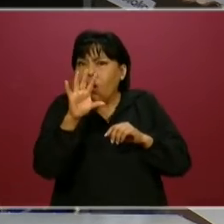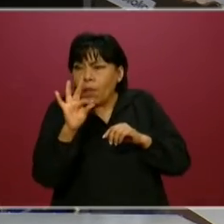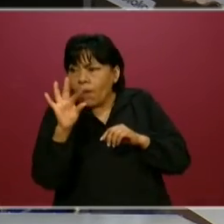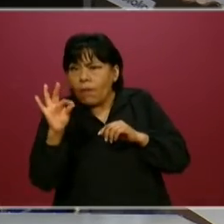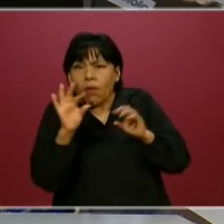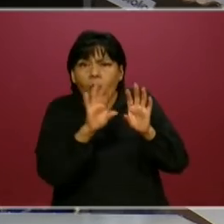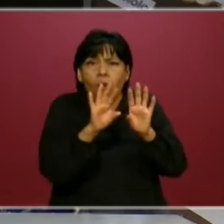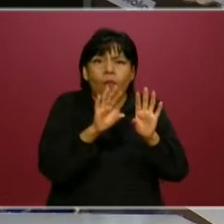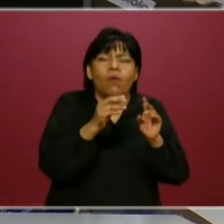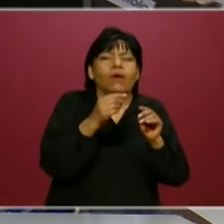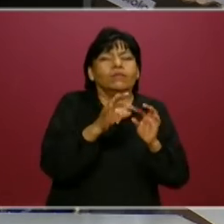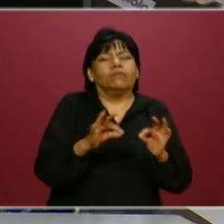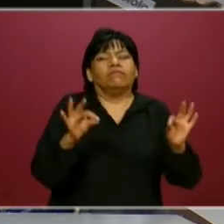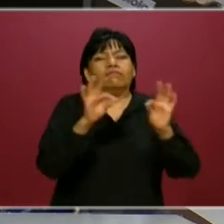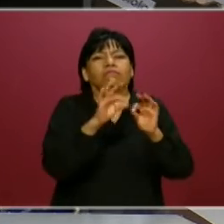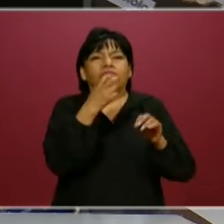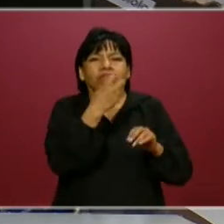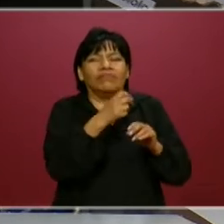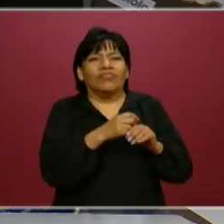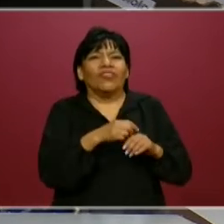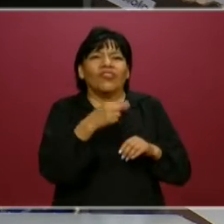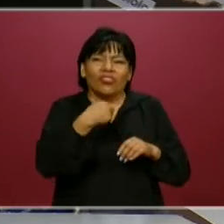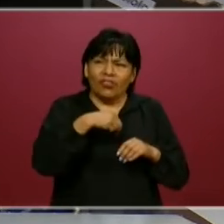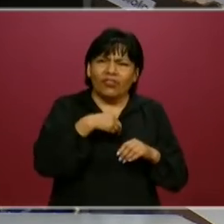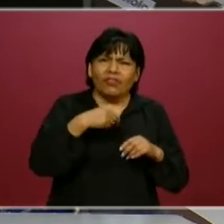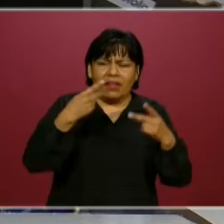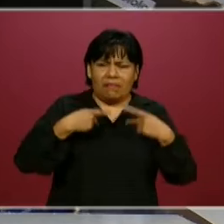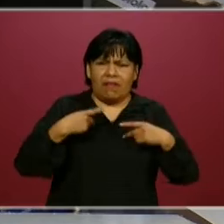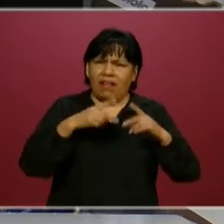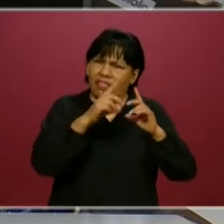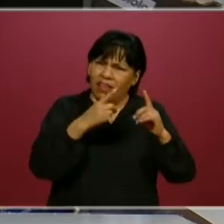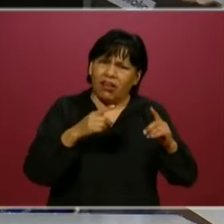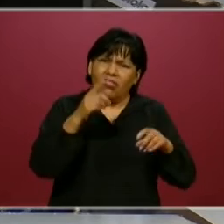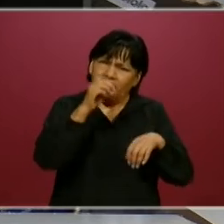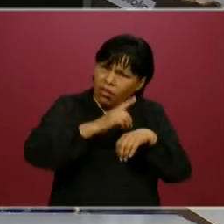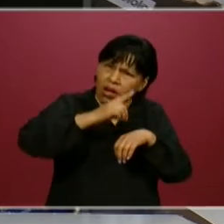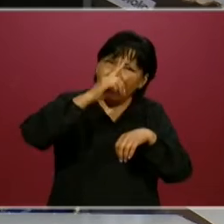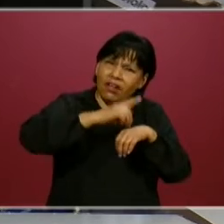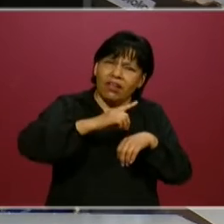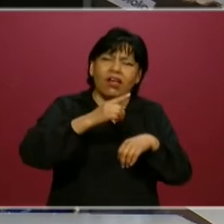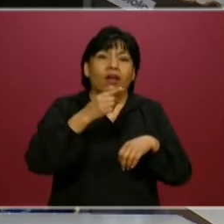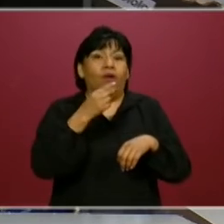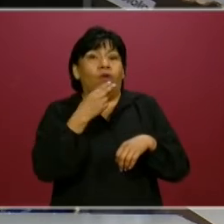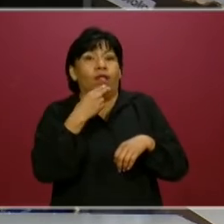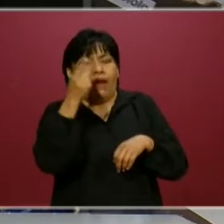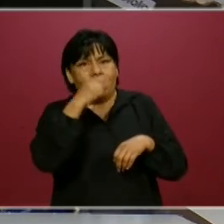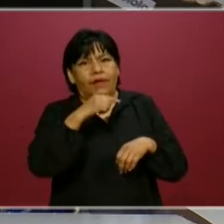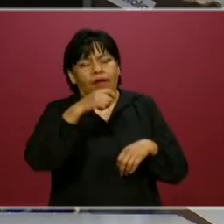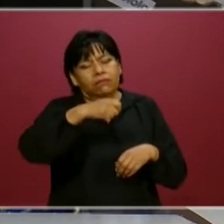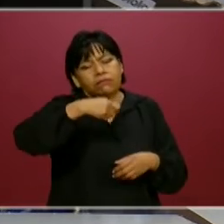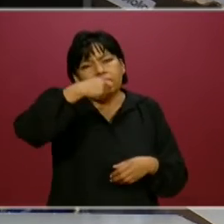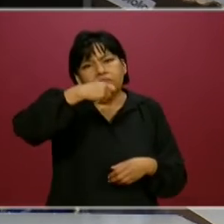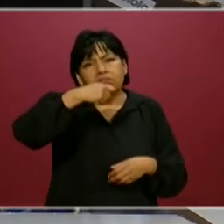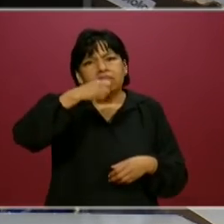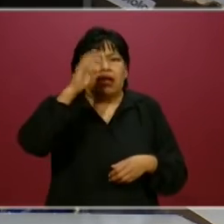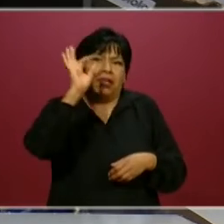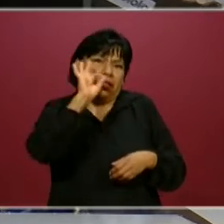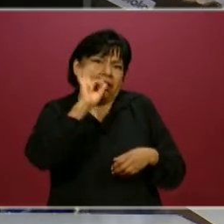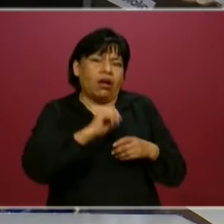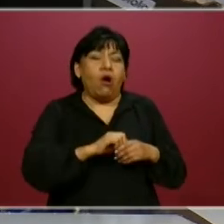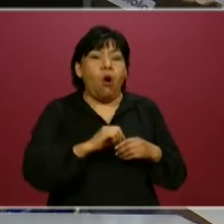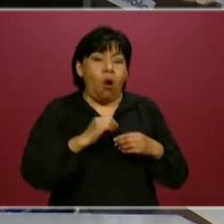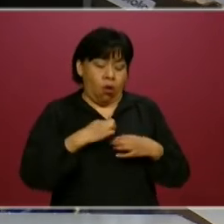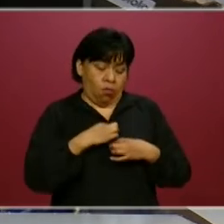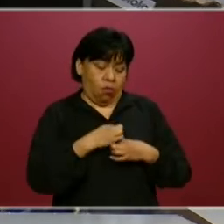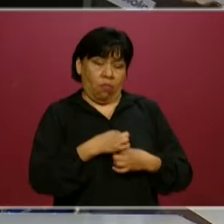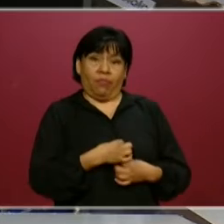actividad es muy importante porque es algo que desarrollamos y que realizamos todos los días nos sirve para tomar nuestra cuchara el momento de comer para abrochar